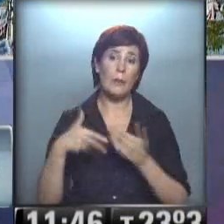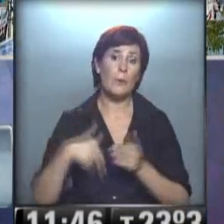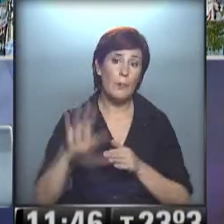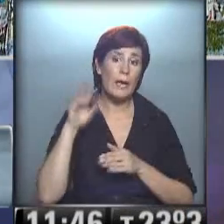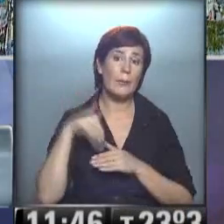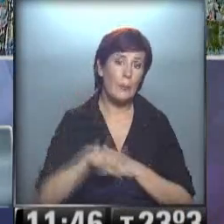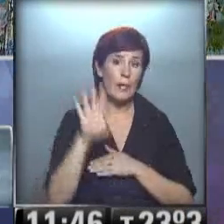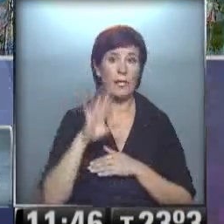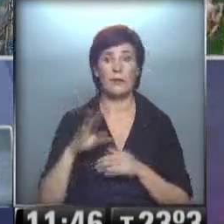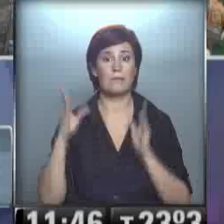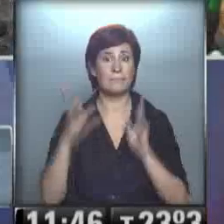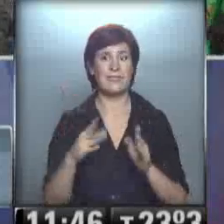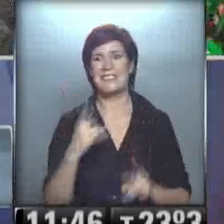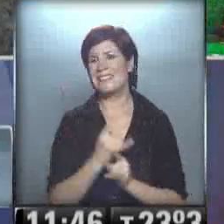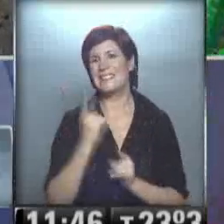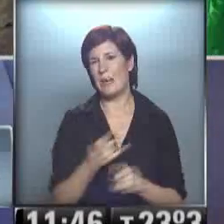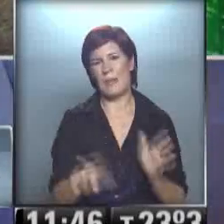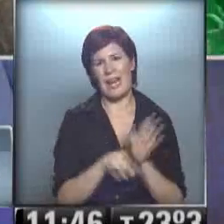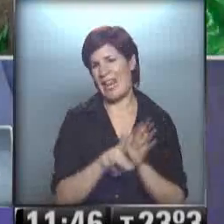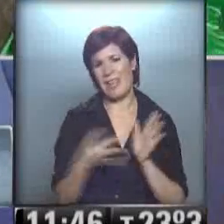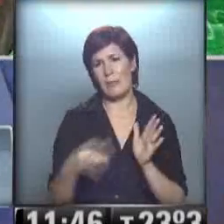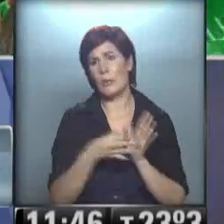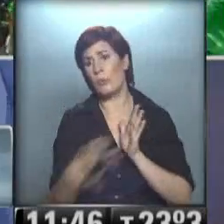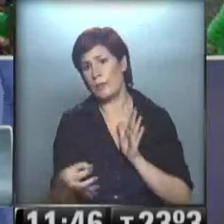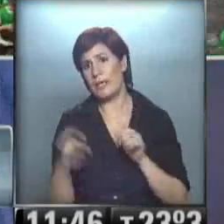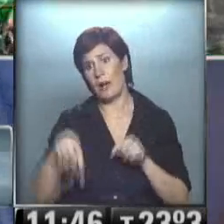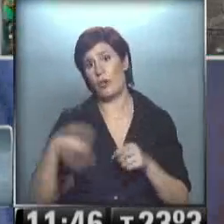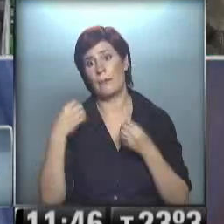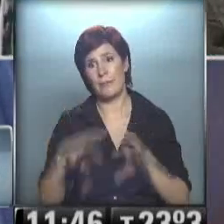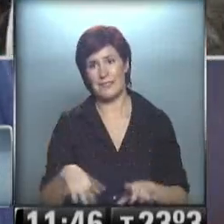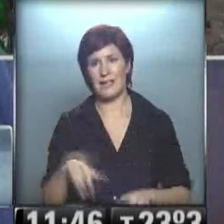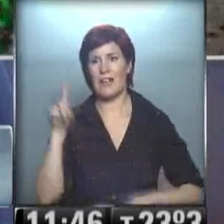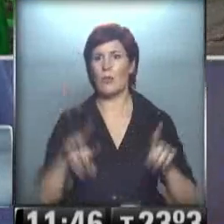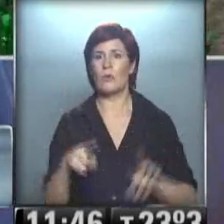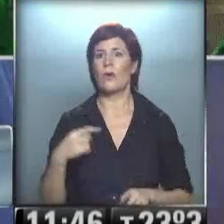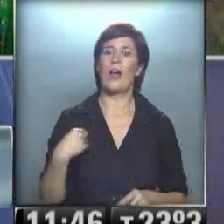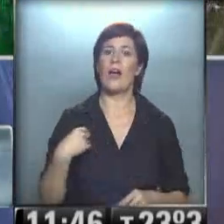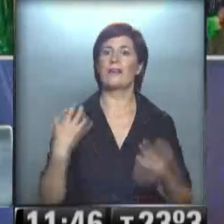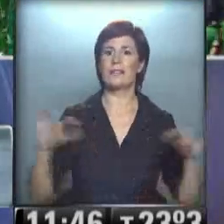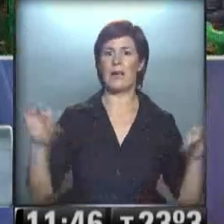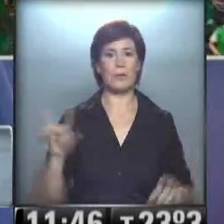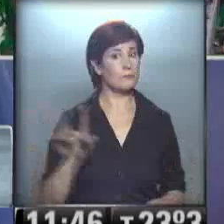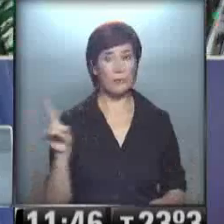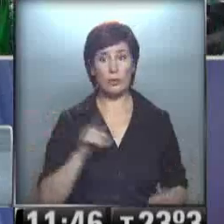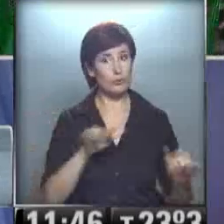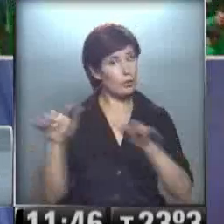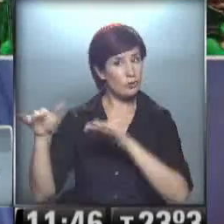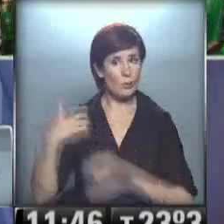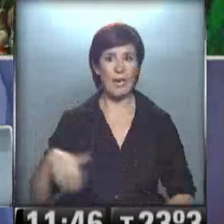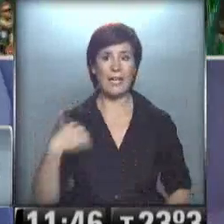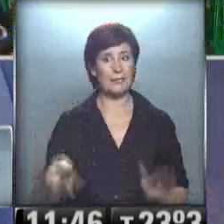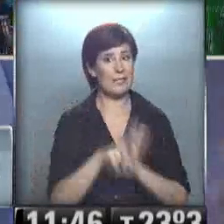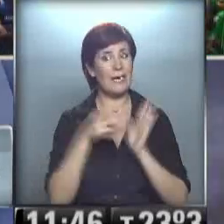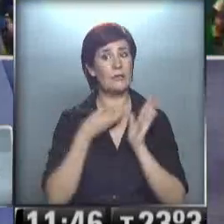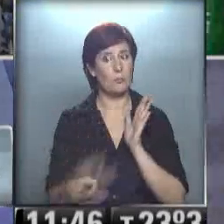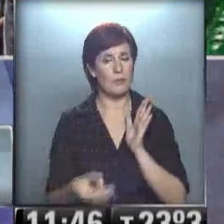estar encaminado, donde tendría que haber estado encaminado siempre, que es al cumplimiento de la ley, a que nadie tenga privilegios, a que nadie tenga coronita en la Argentina y que todo el mundo tenga que cumplir la ley.